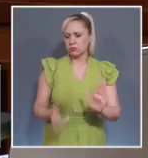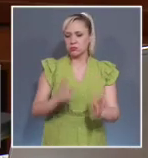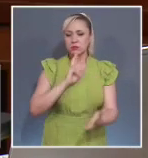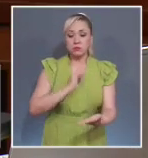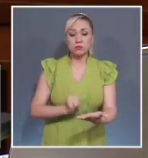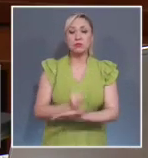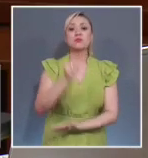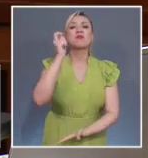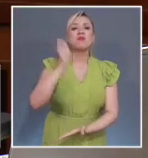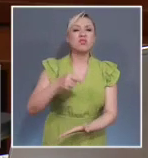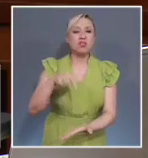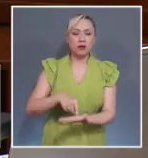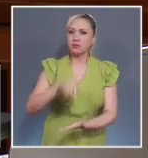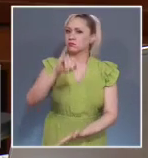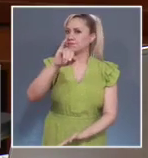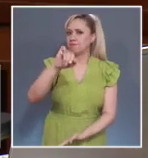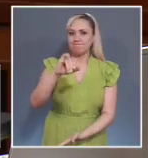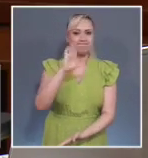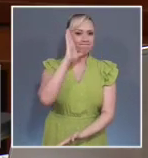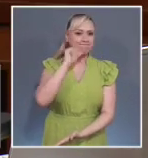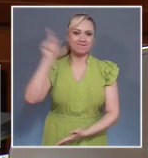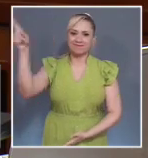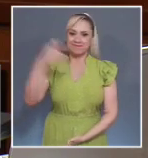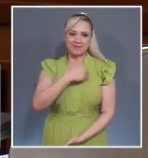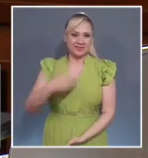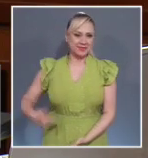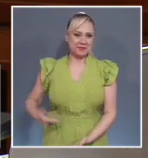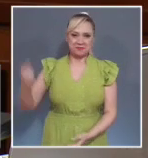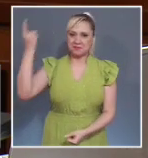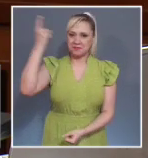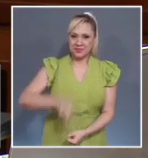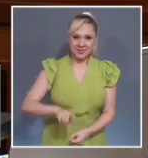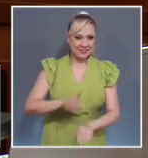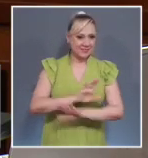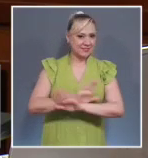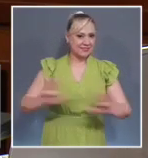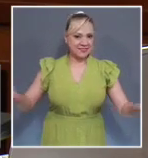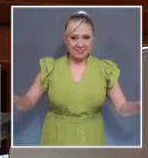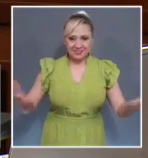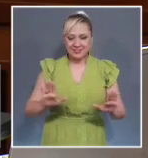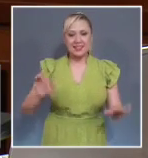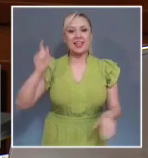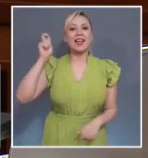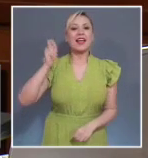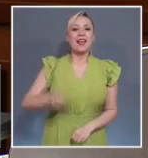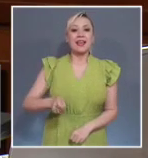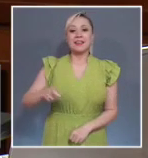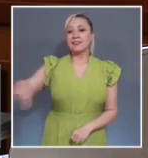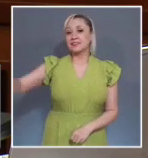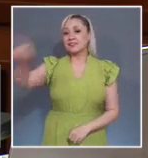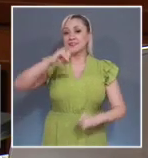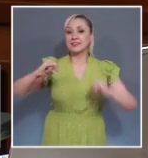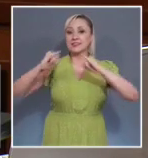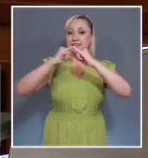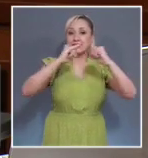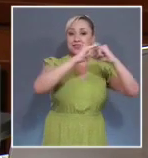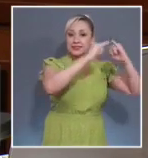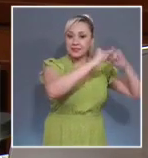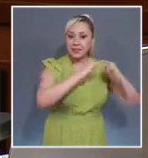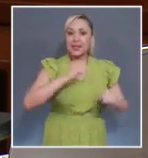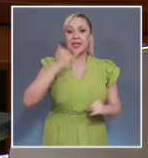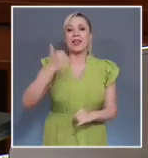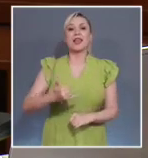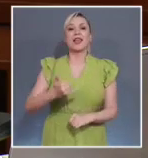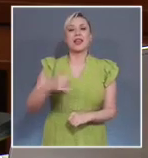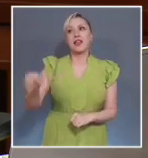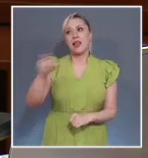acuerdo respecto al Poder Ejecutivo, y el acuerdo iba dirigido a las dependencias y entidades que son parte del